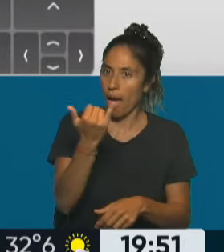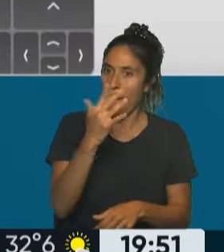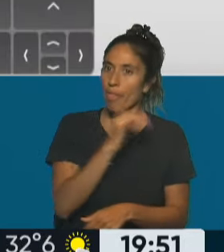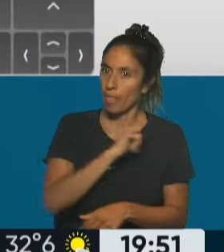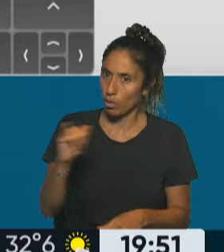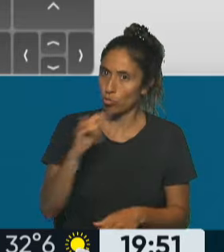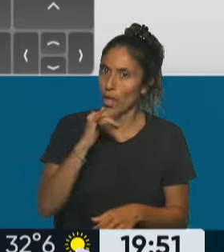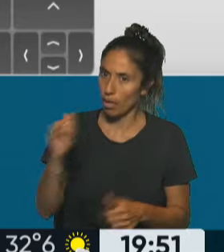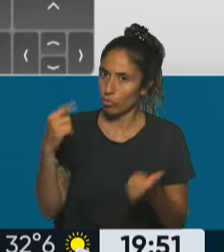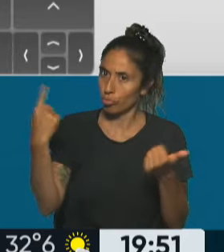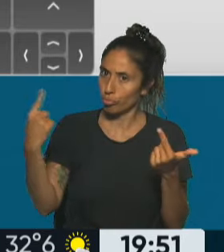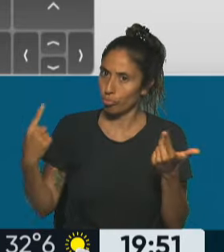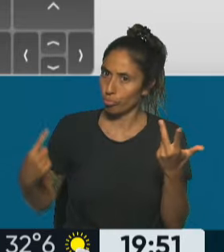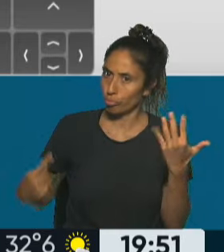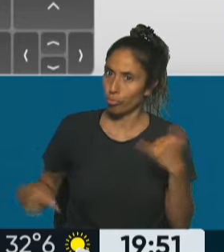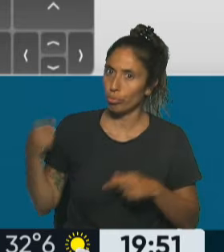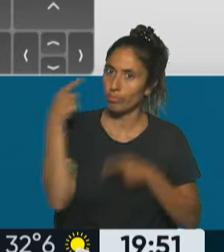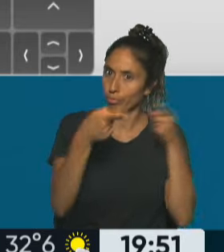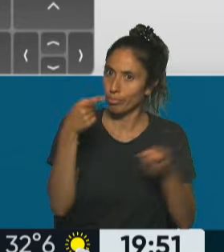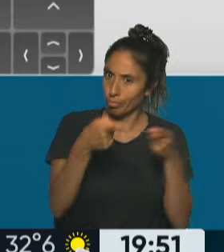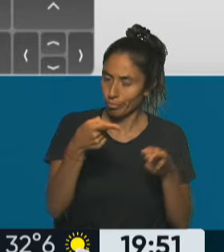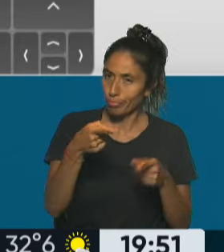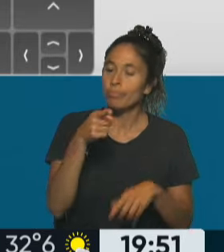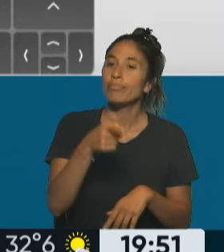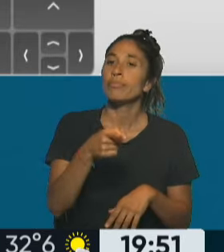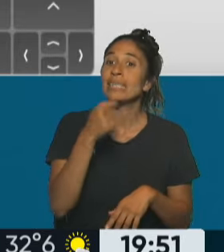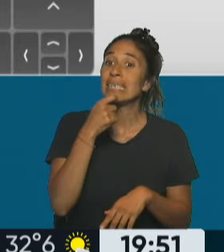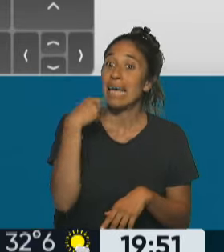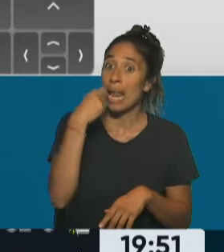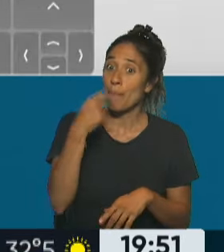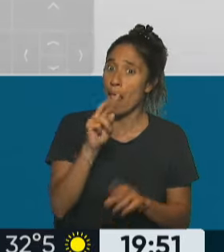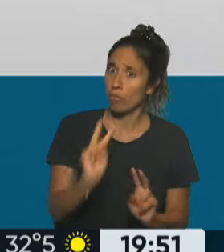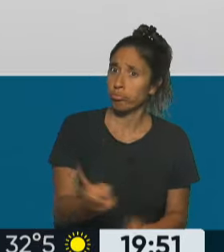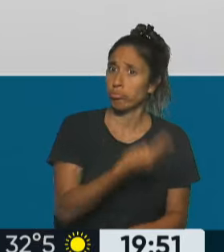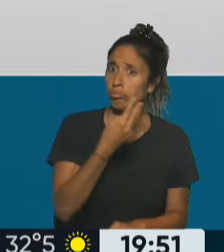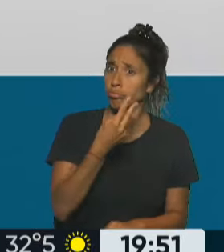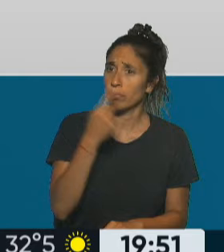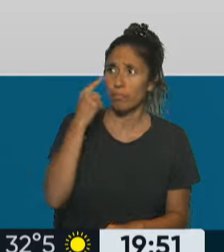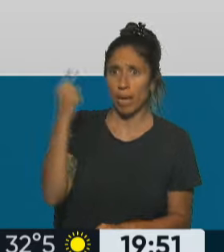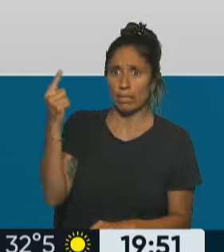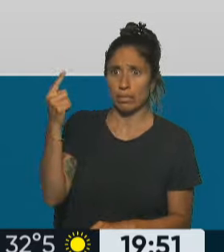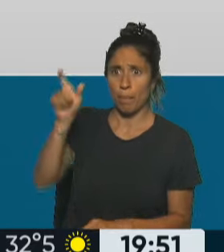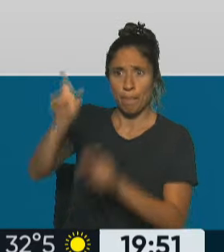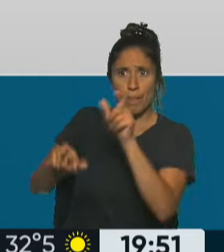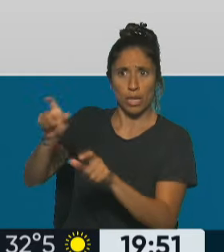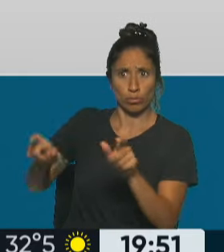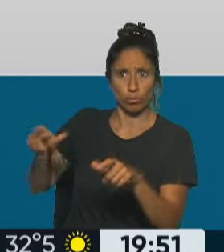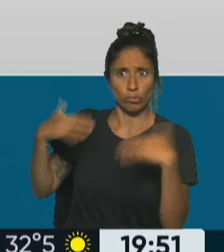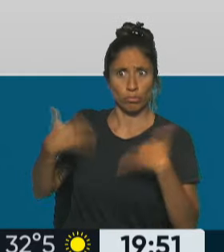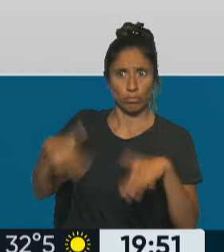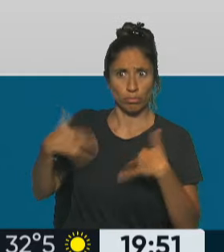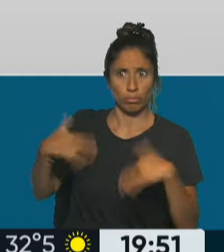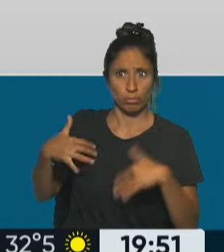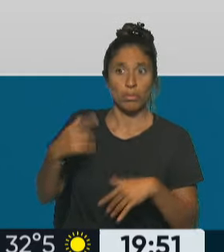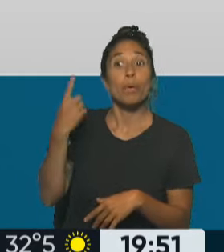pudo pasar eso con eh animales que podría pasar con humanos pero sin embargo trendo ellos pueden avanzar porque tienen la aprobación